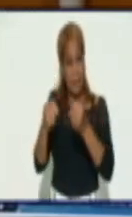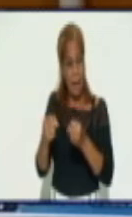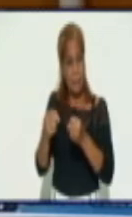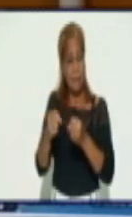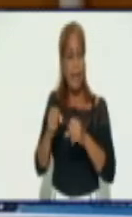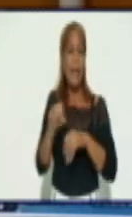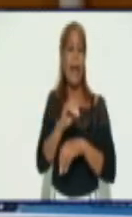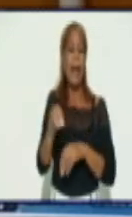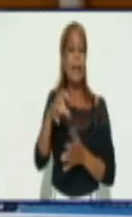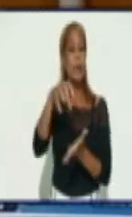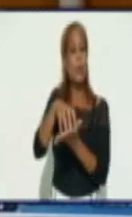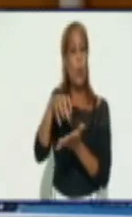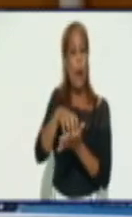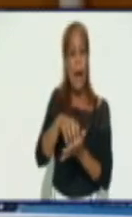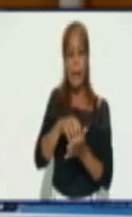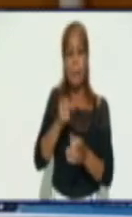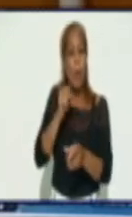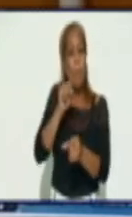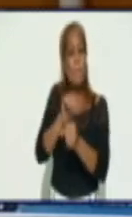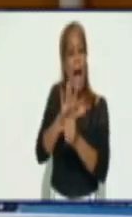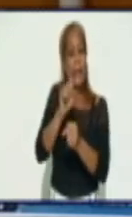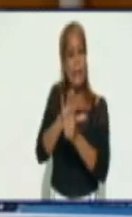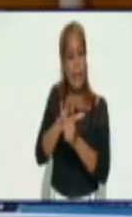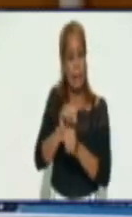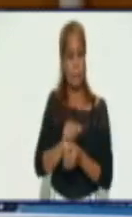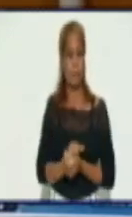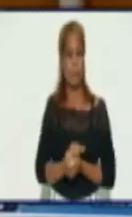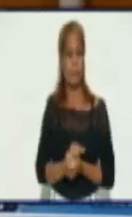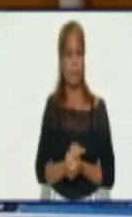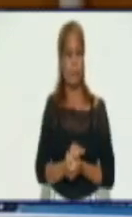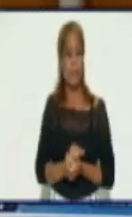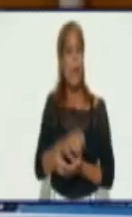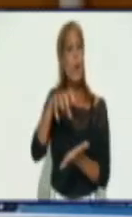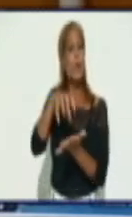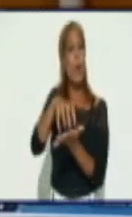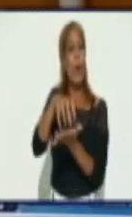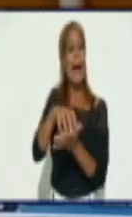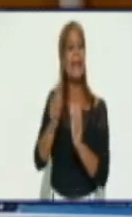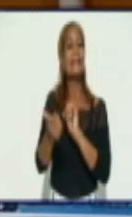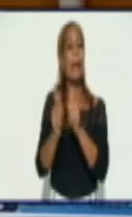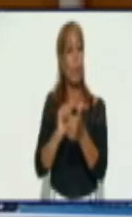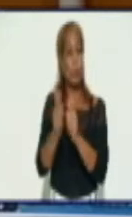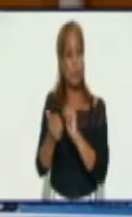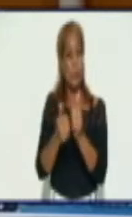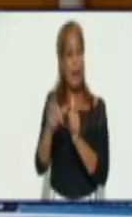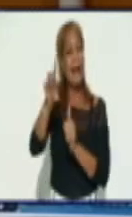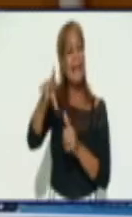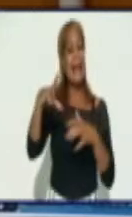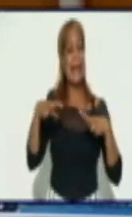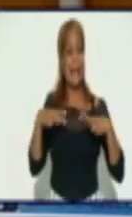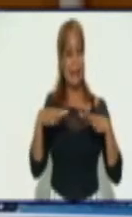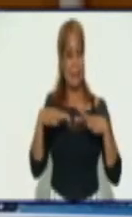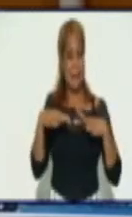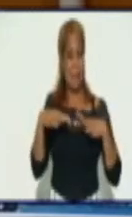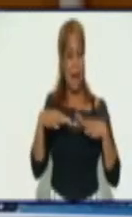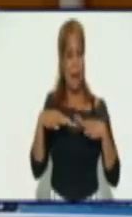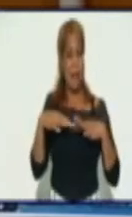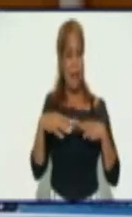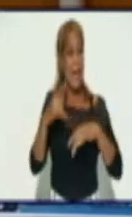de ocio tales como parques instalaciones deportivas recreativas paseo esquina